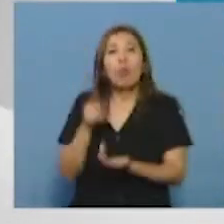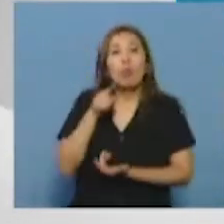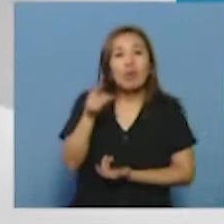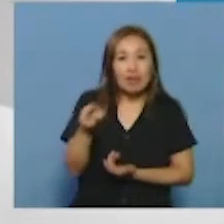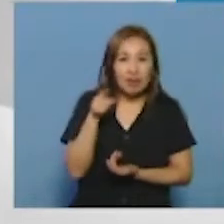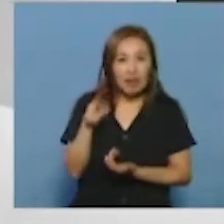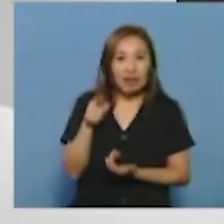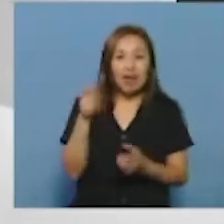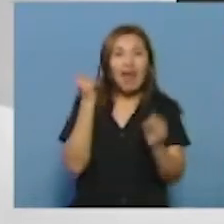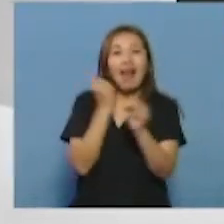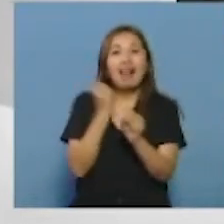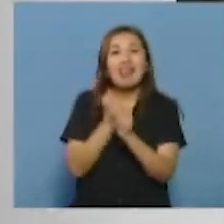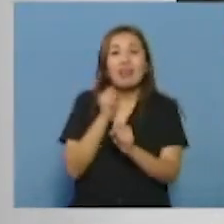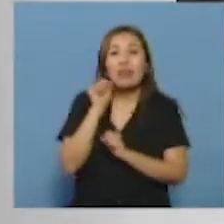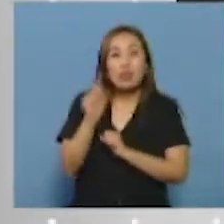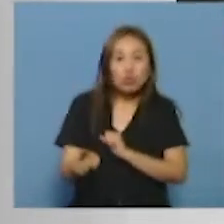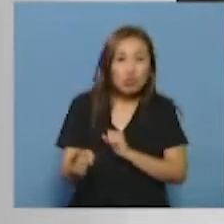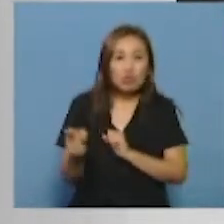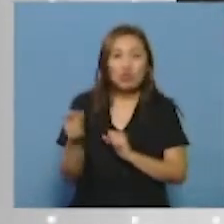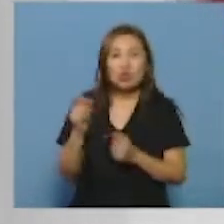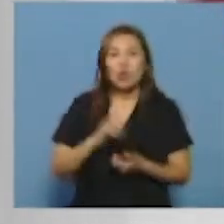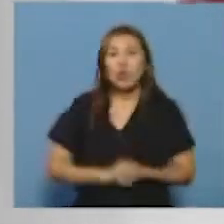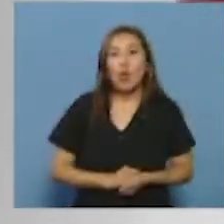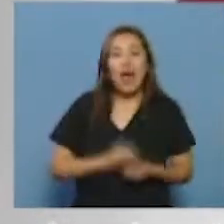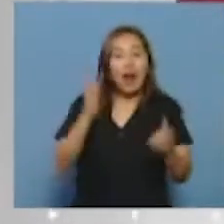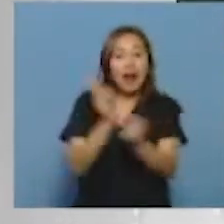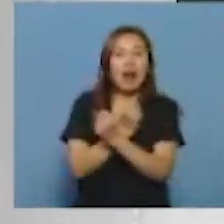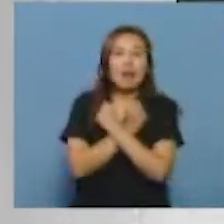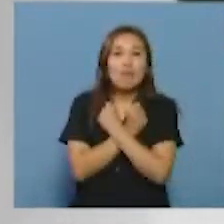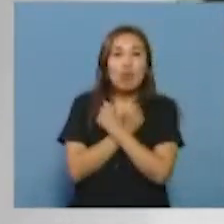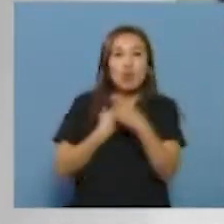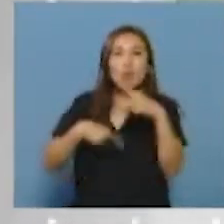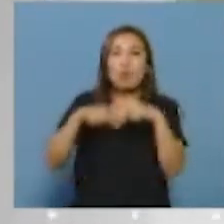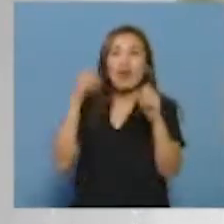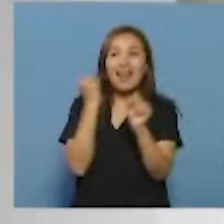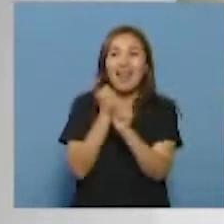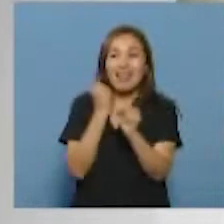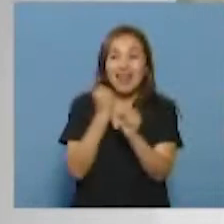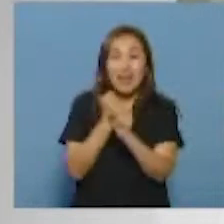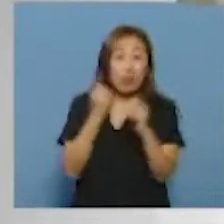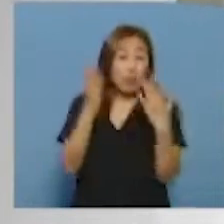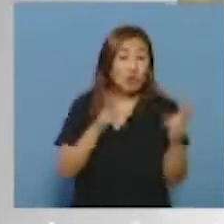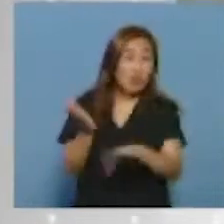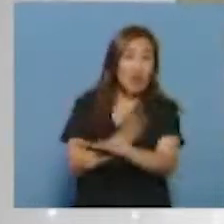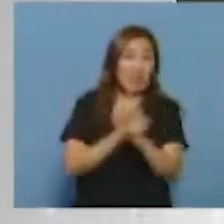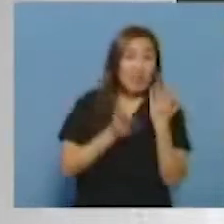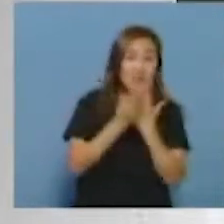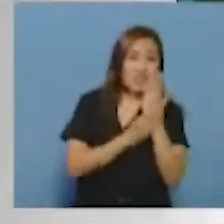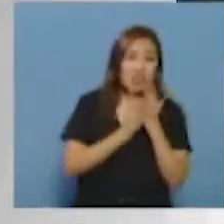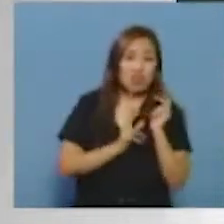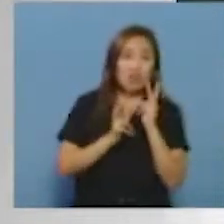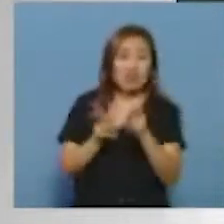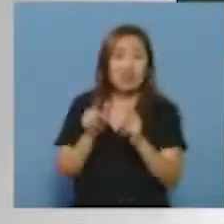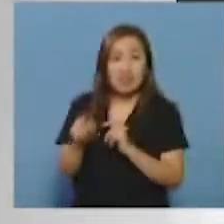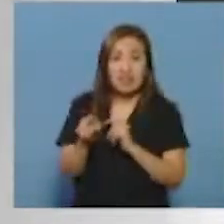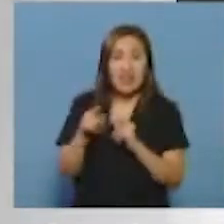este reconocimiento a su compromiso, a su amor en esta tarea que, como decía el ministro Finocchiaro, es